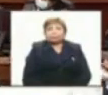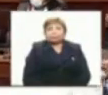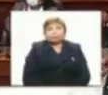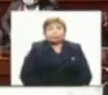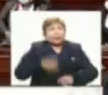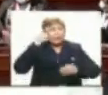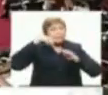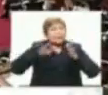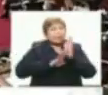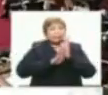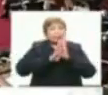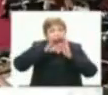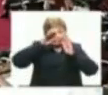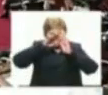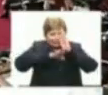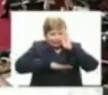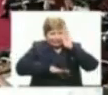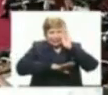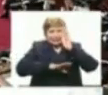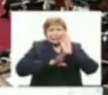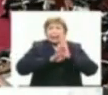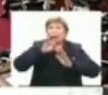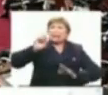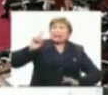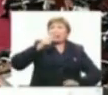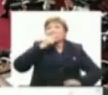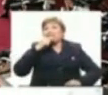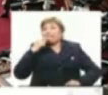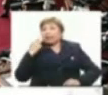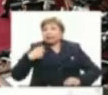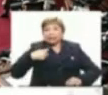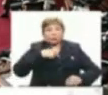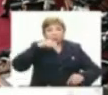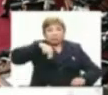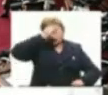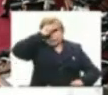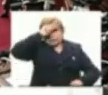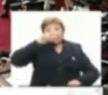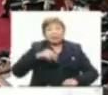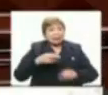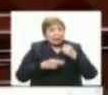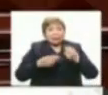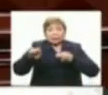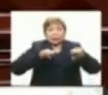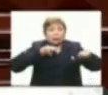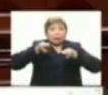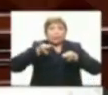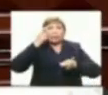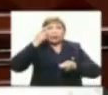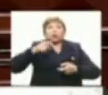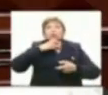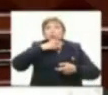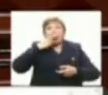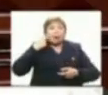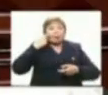Para construir desde abajo. Es la primera vez que nuestro país será gobernado por un